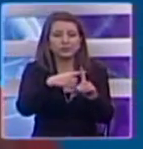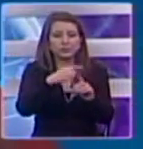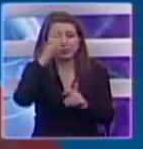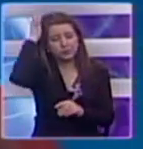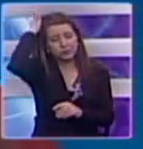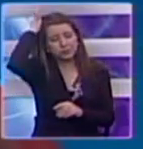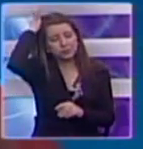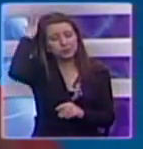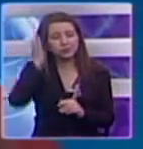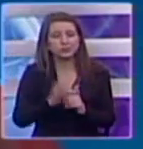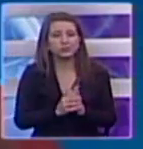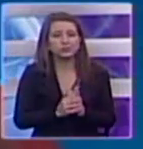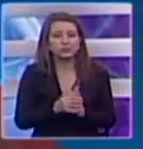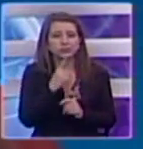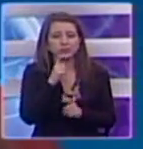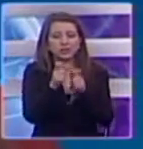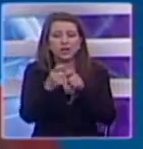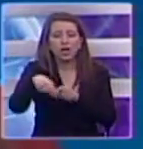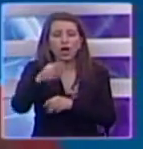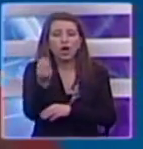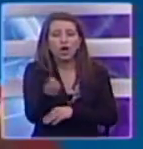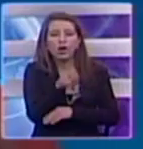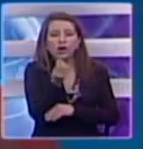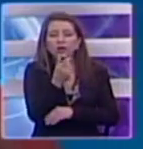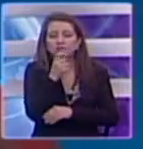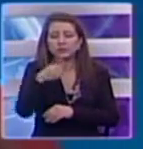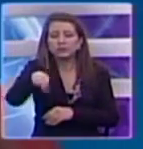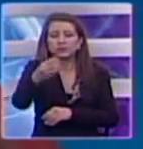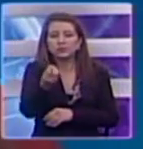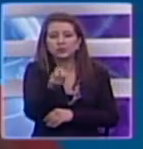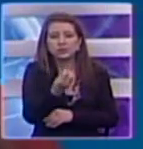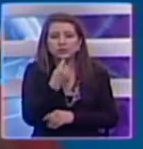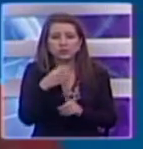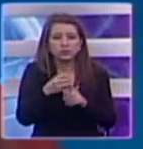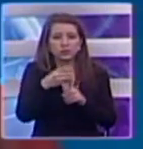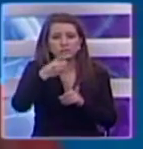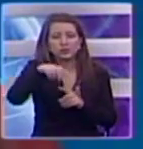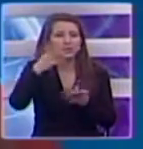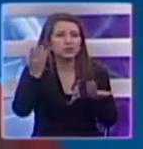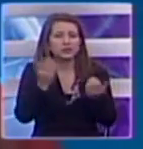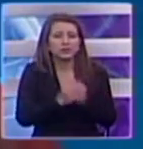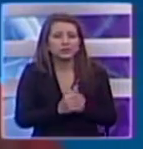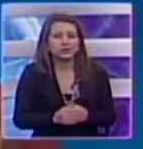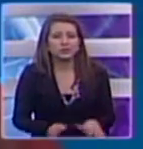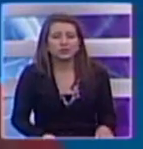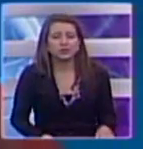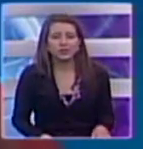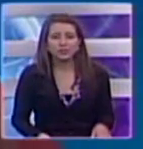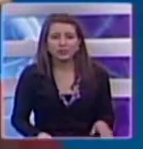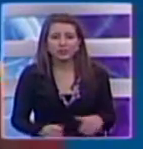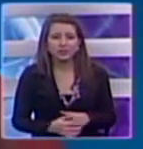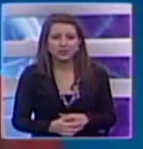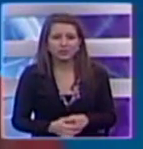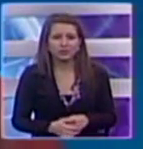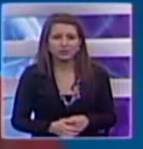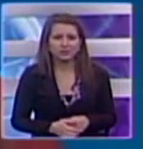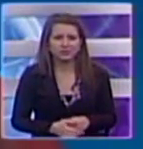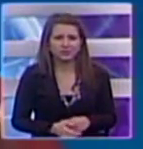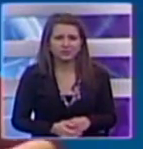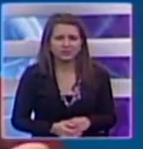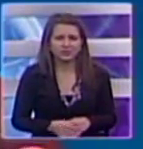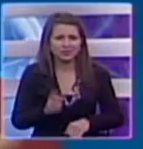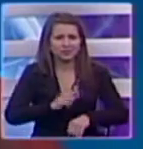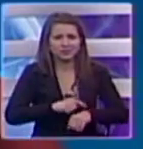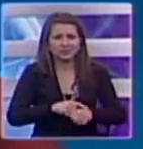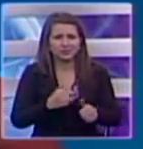déjeme rescatar, claro, Javier, que es la gente joven. La gente joven, digamos, es más pragmática, valora más el tiempo y